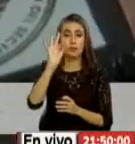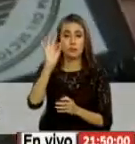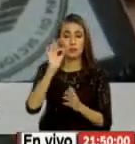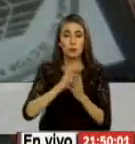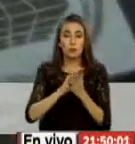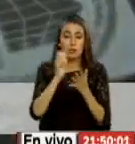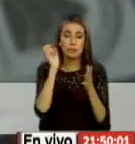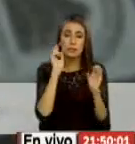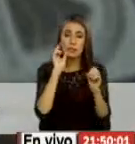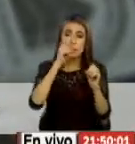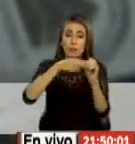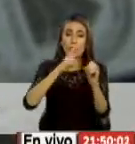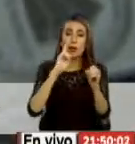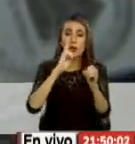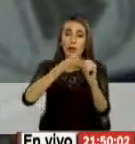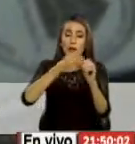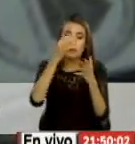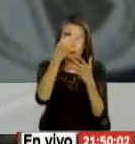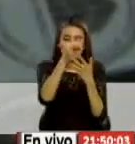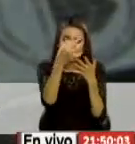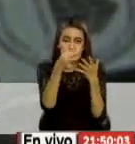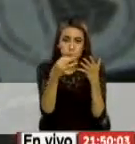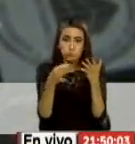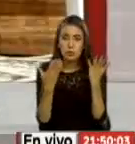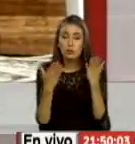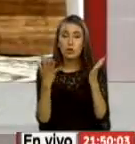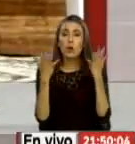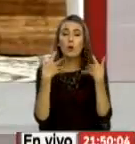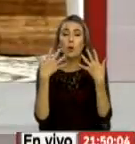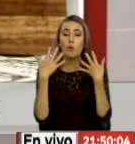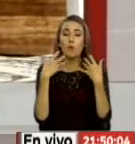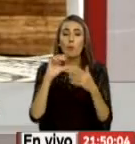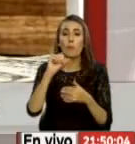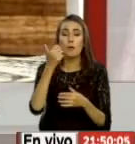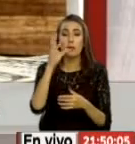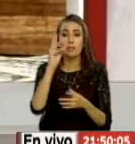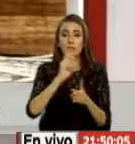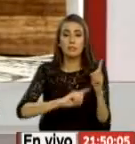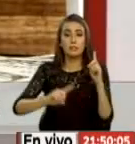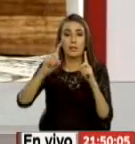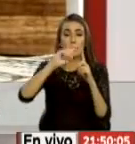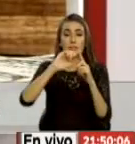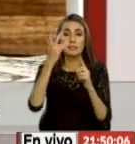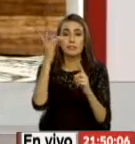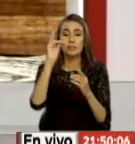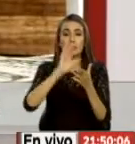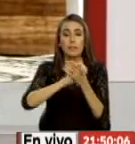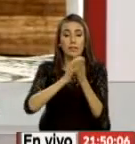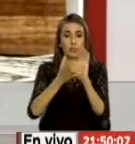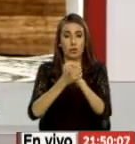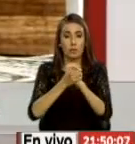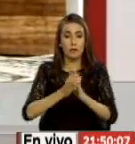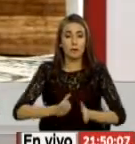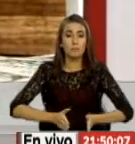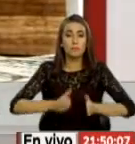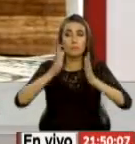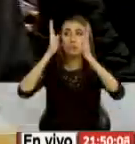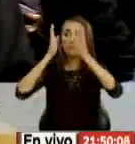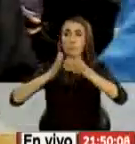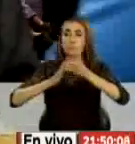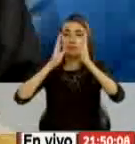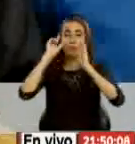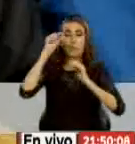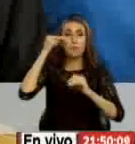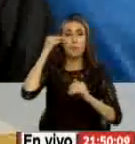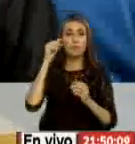inscritos para la subasta efectuada en Quito y la que tendrá lugar en Guayaquil desde el 16 al 17 de noviembre en el edificio del gobierno zonal. Es un